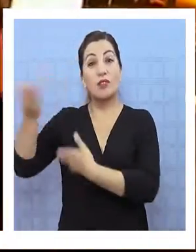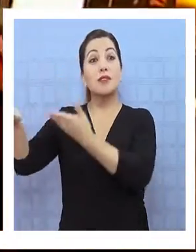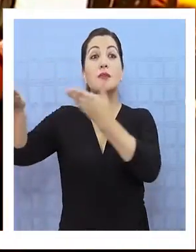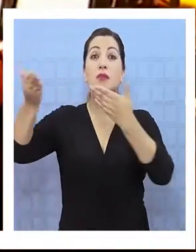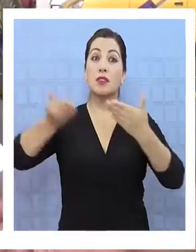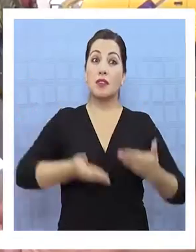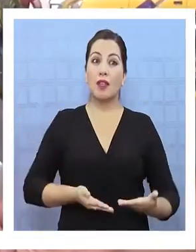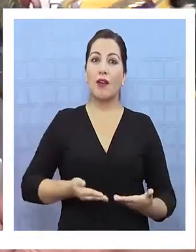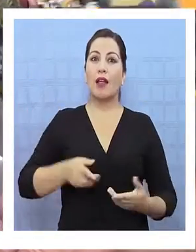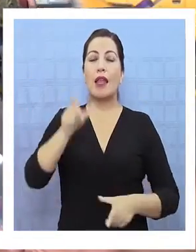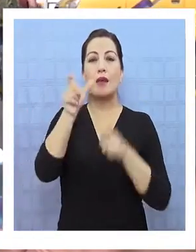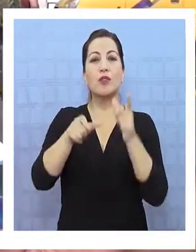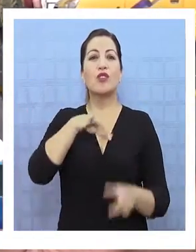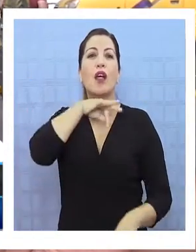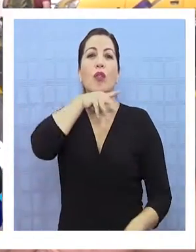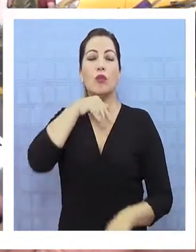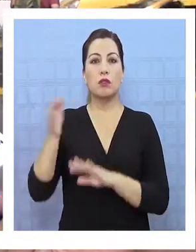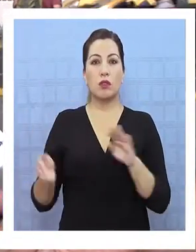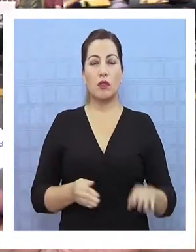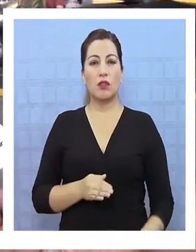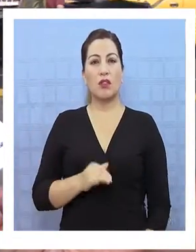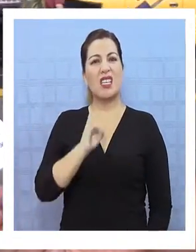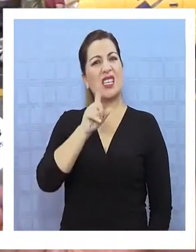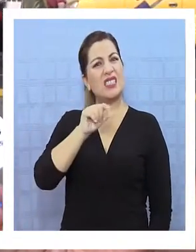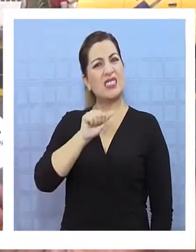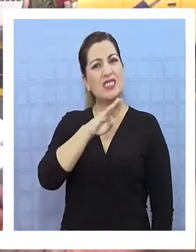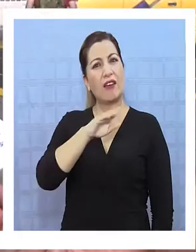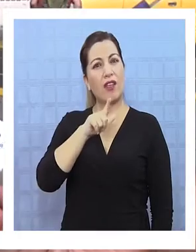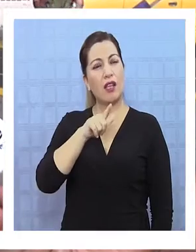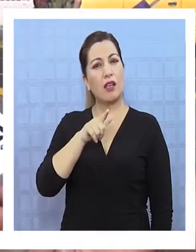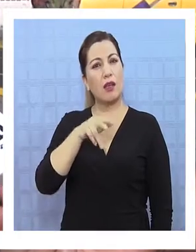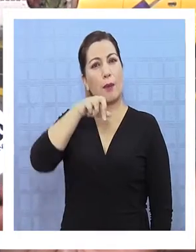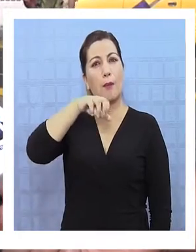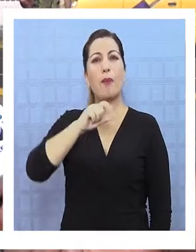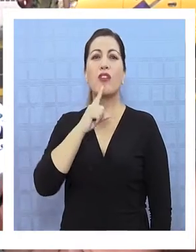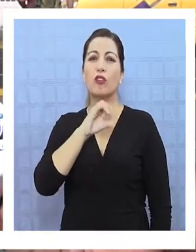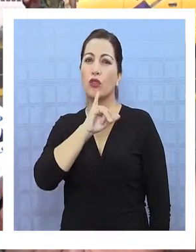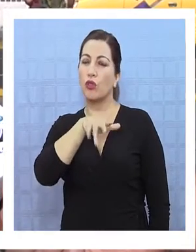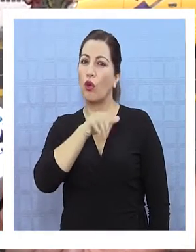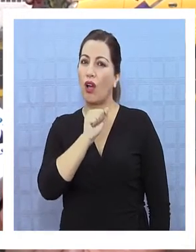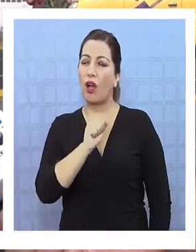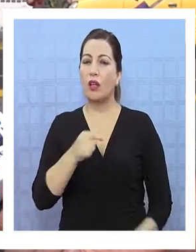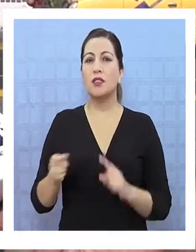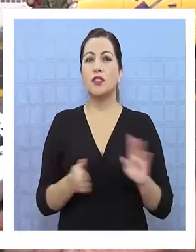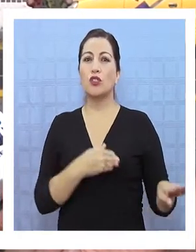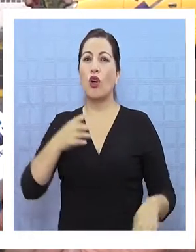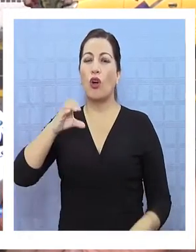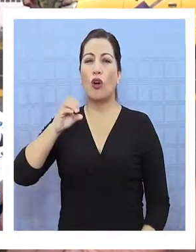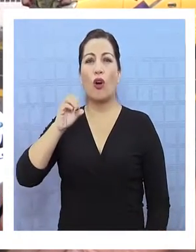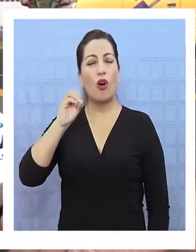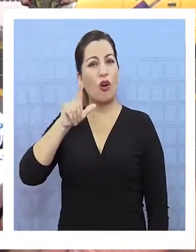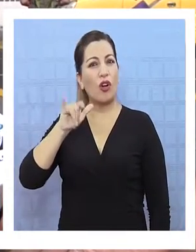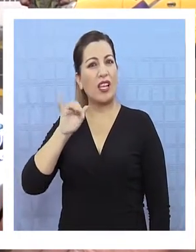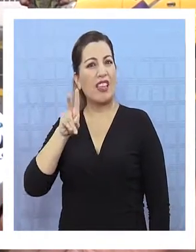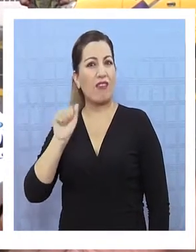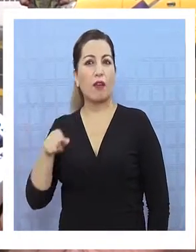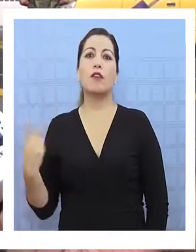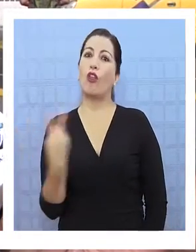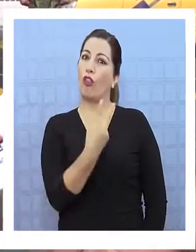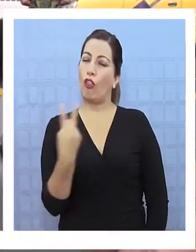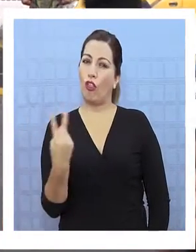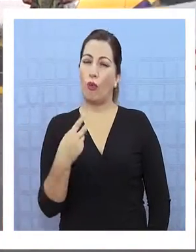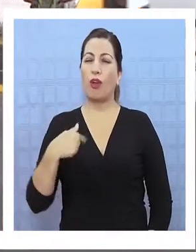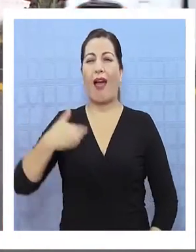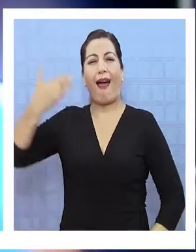los más grandes. Isabel Pantoja y la Olivia Newton-John, o sea, los más antiguos de la época de uno, más o cuando uno era más joven.